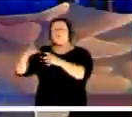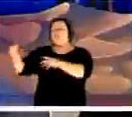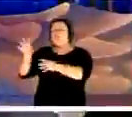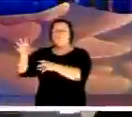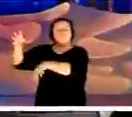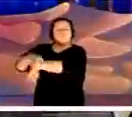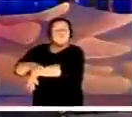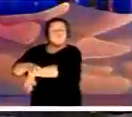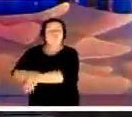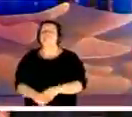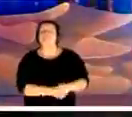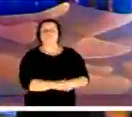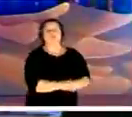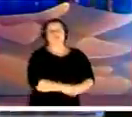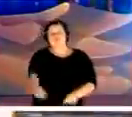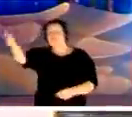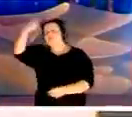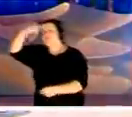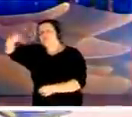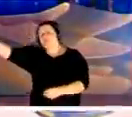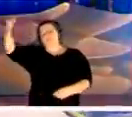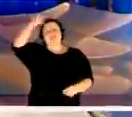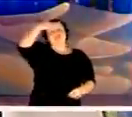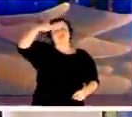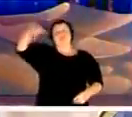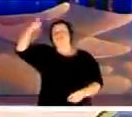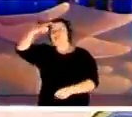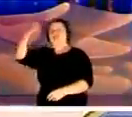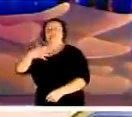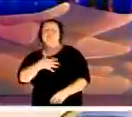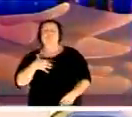Esa obsesión que le llena de impotencia y de